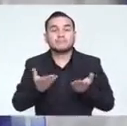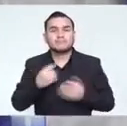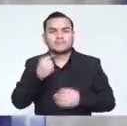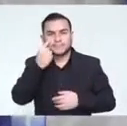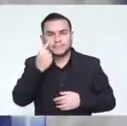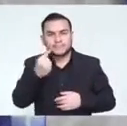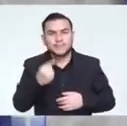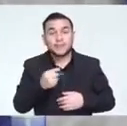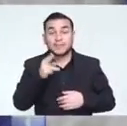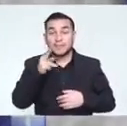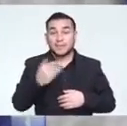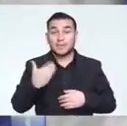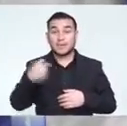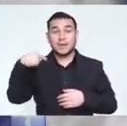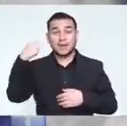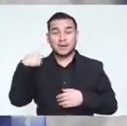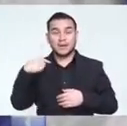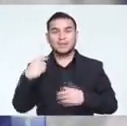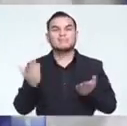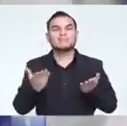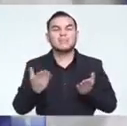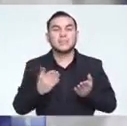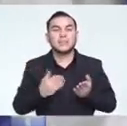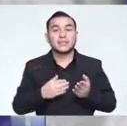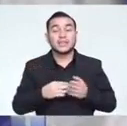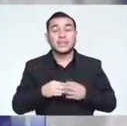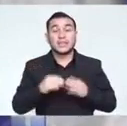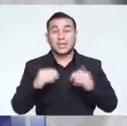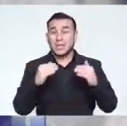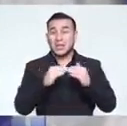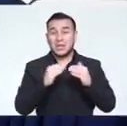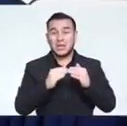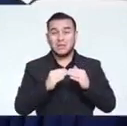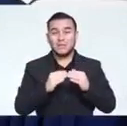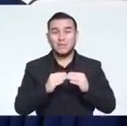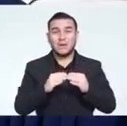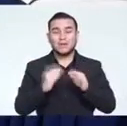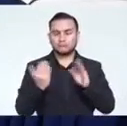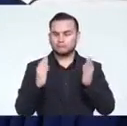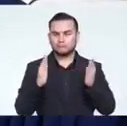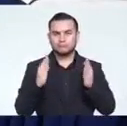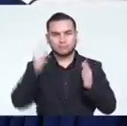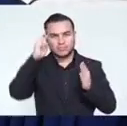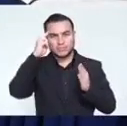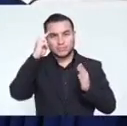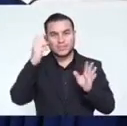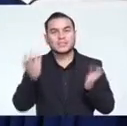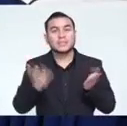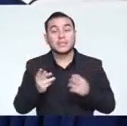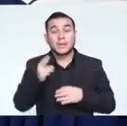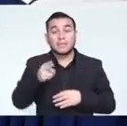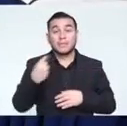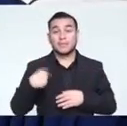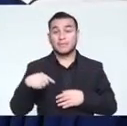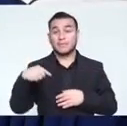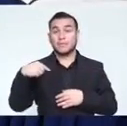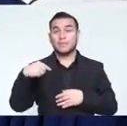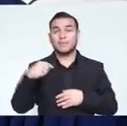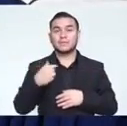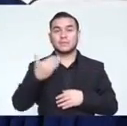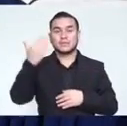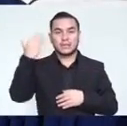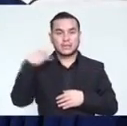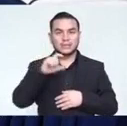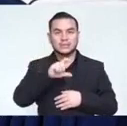como dice el dicho, el león juzga por su condición, porque precisamente es lo que ellos hicieron la semana en